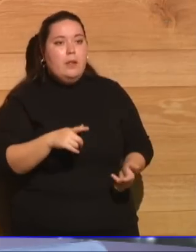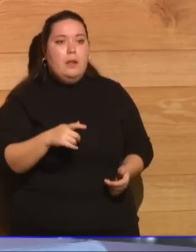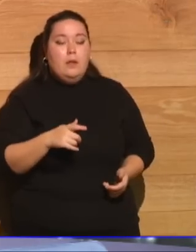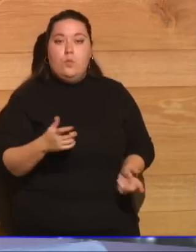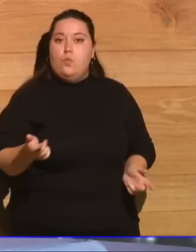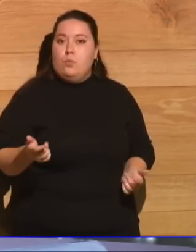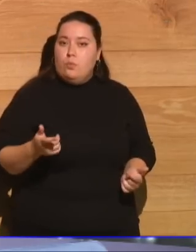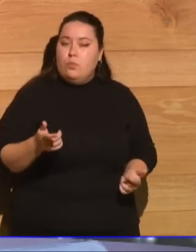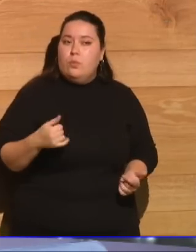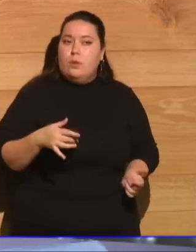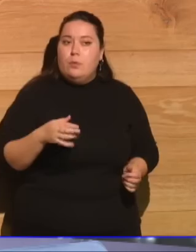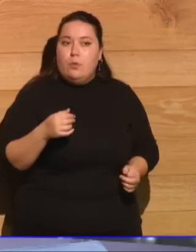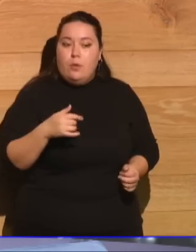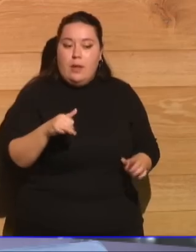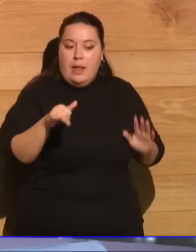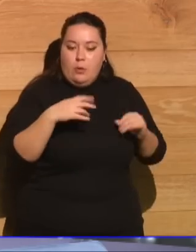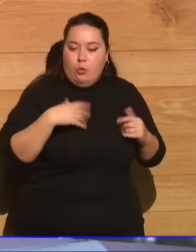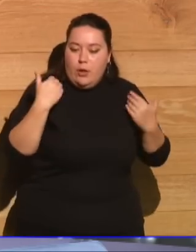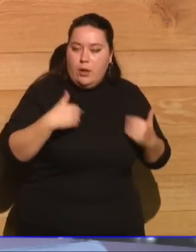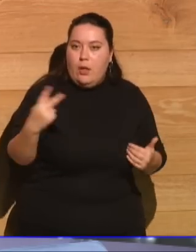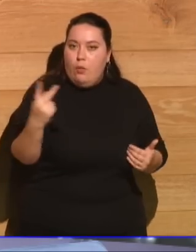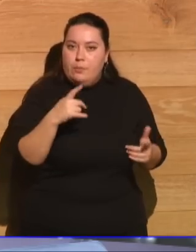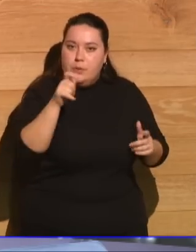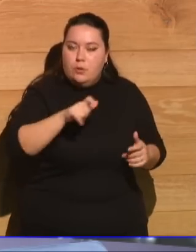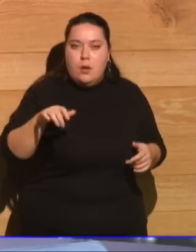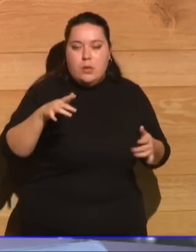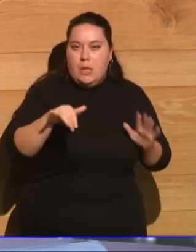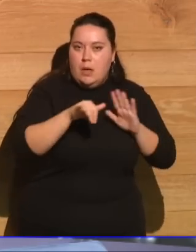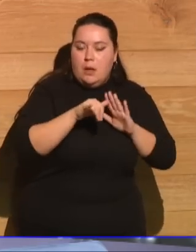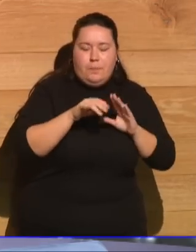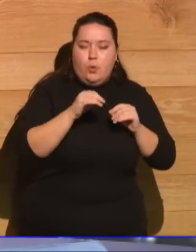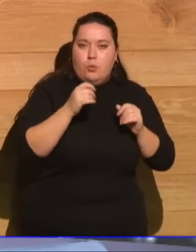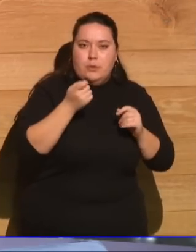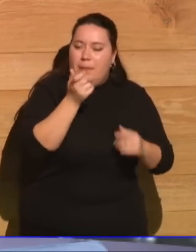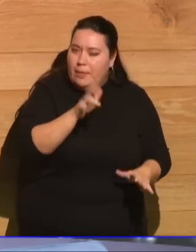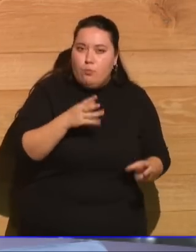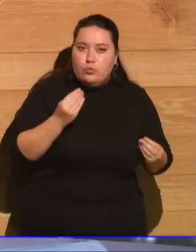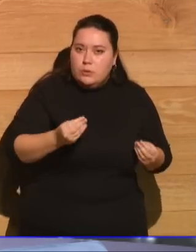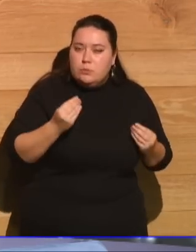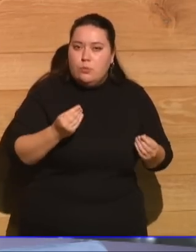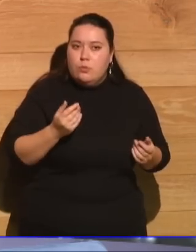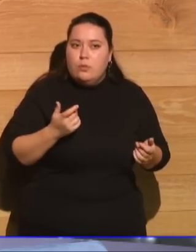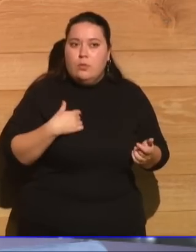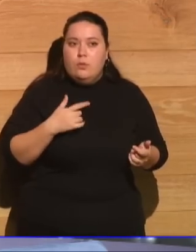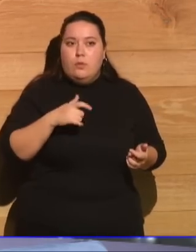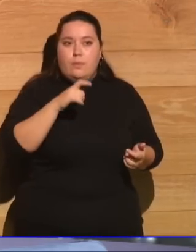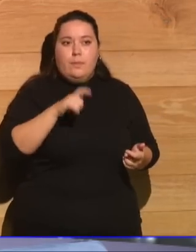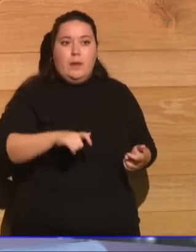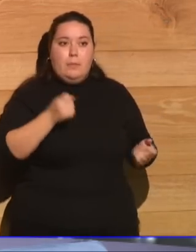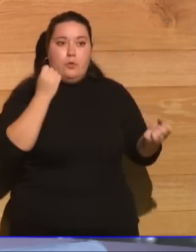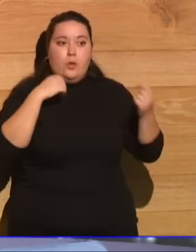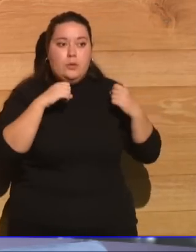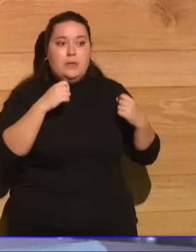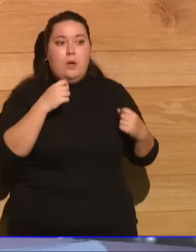resultaba perturbador la cercanía física y de comportamiento del actor original. John Hart, por otro lado, estuvo sin lavarse durante 50 y pico